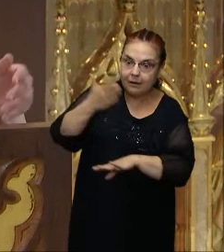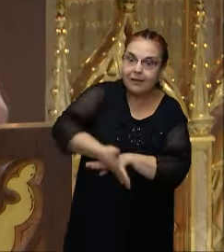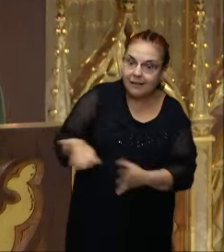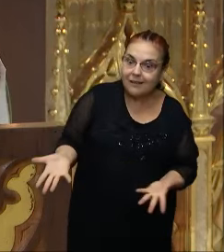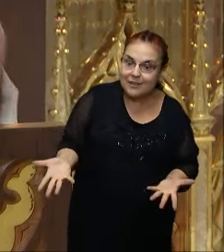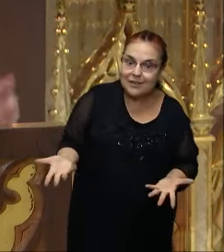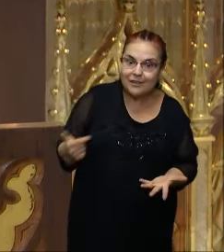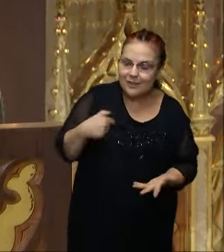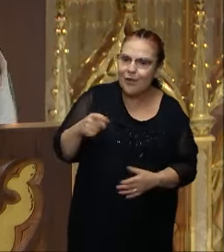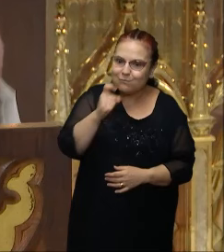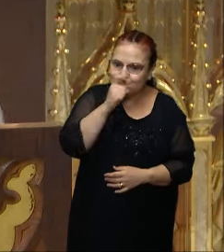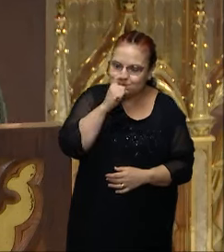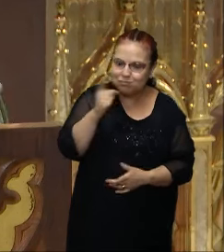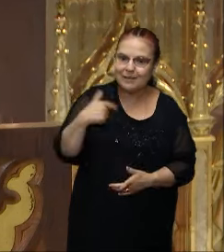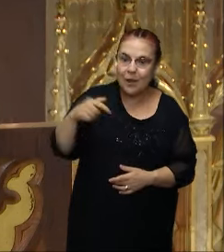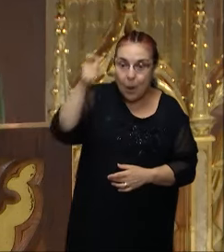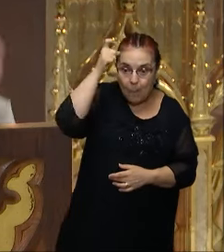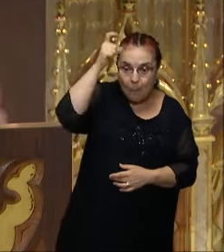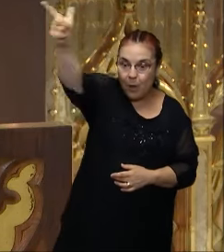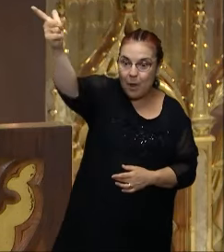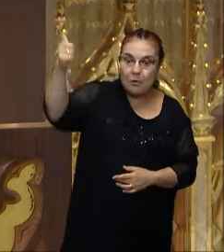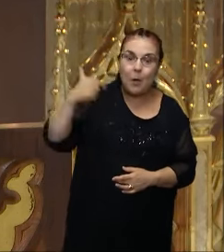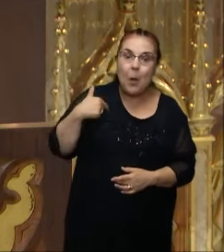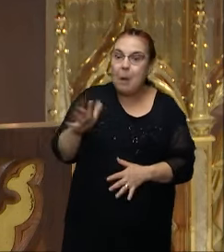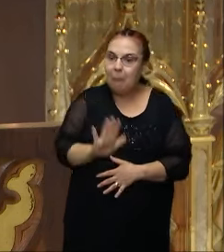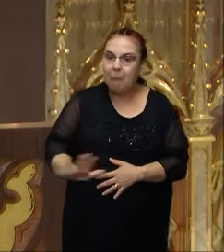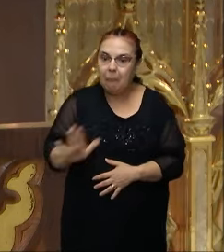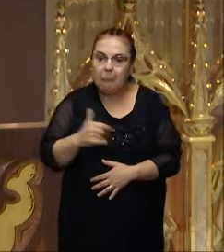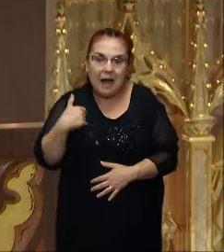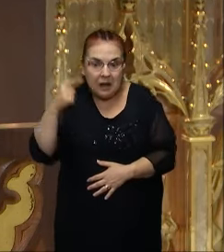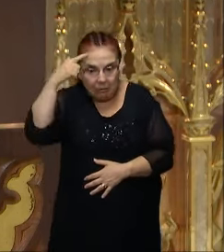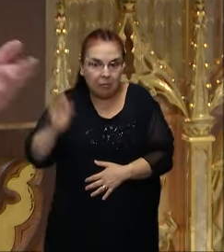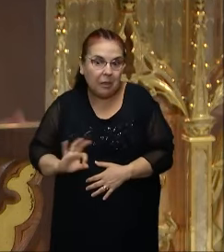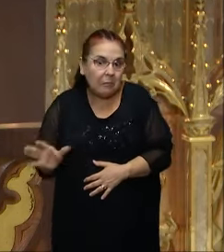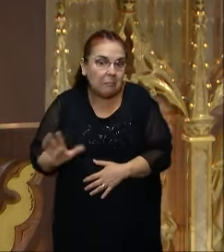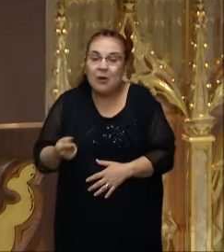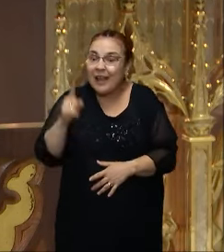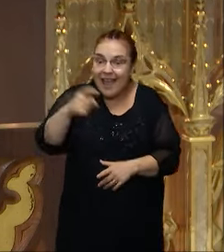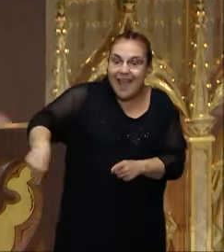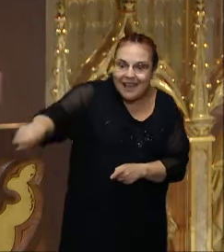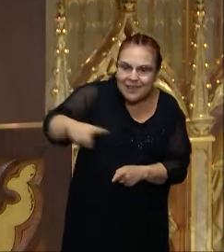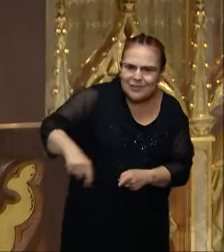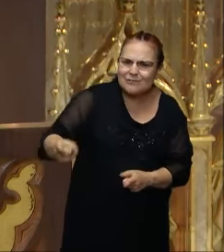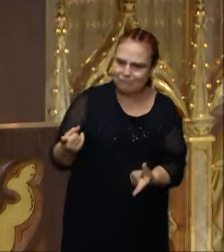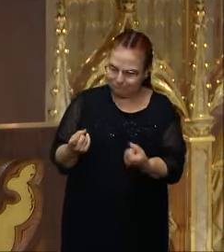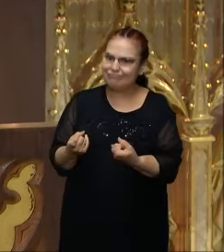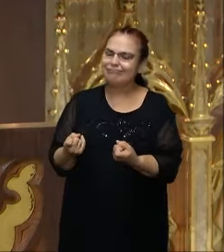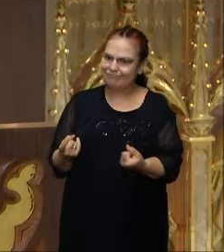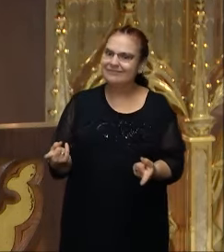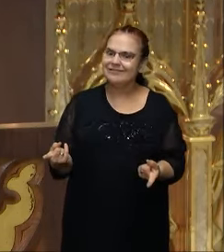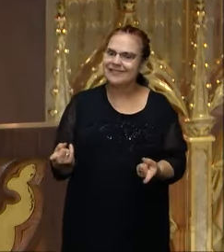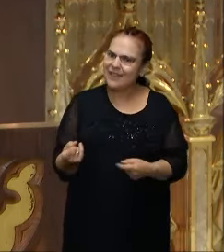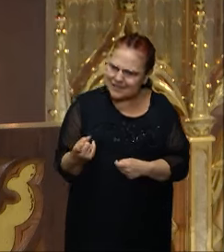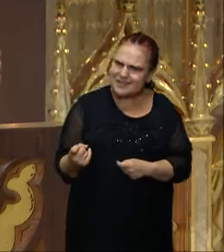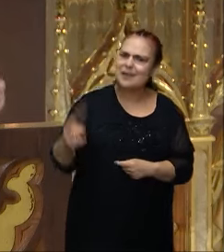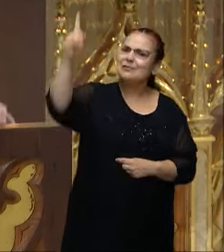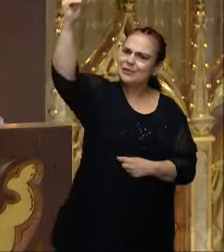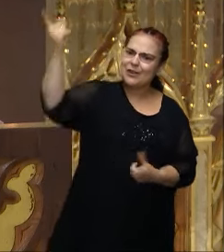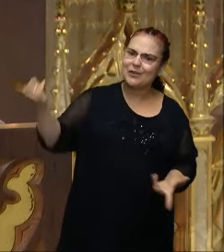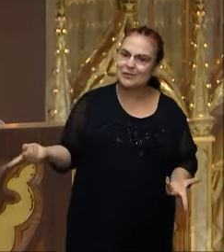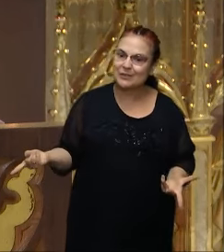voy a recorrer aquellos pueblos que parece que son paganos, pero estoy ahí con ellos porque ellos me necesitan. Porque necesitamos de Dios. Porque